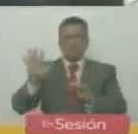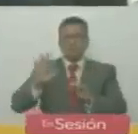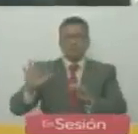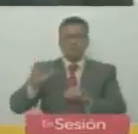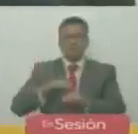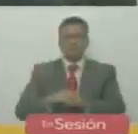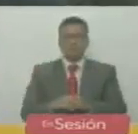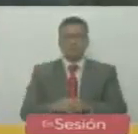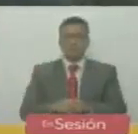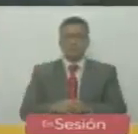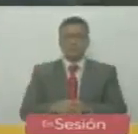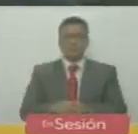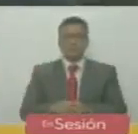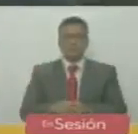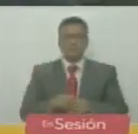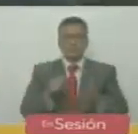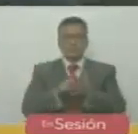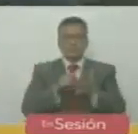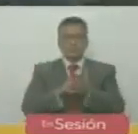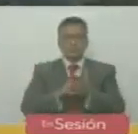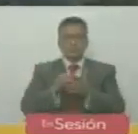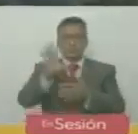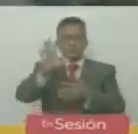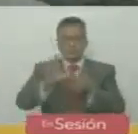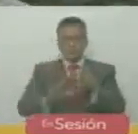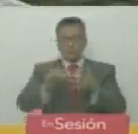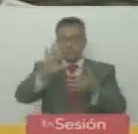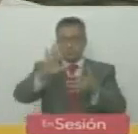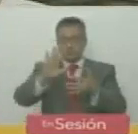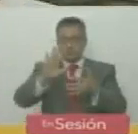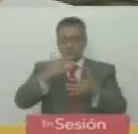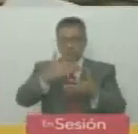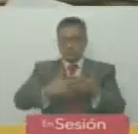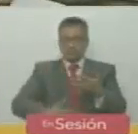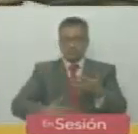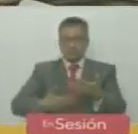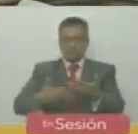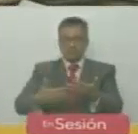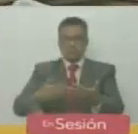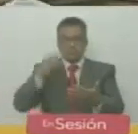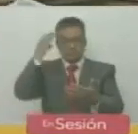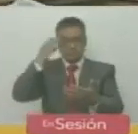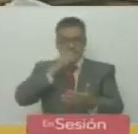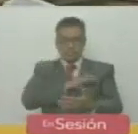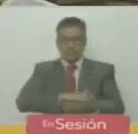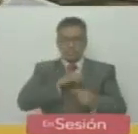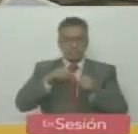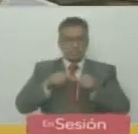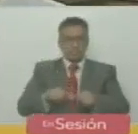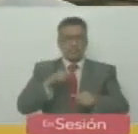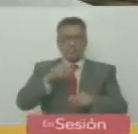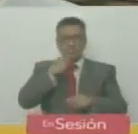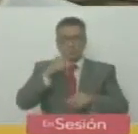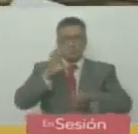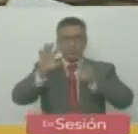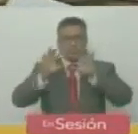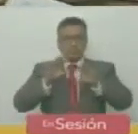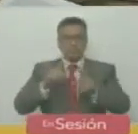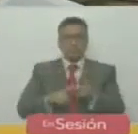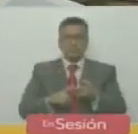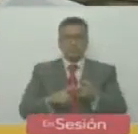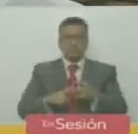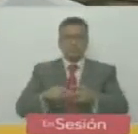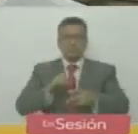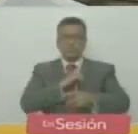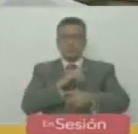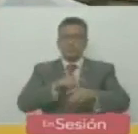Venezuela. Y punto número 5, considerar el informe presentado por la Comisión Permanente de Política Exterior, Soberanía